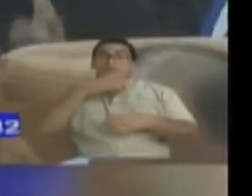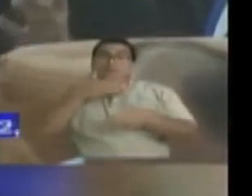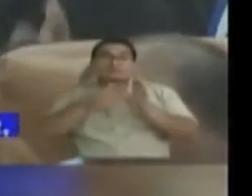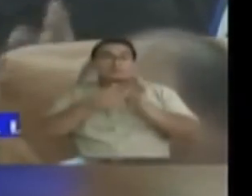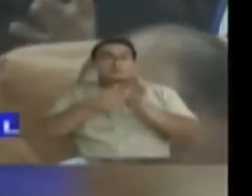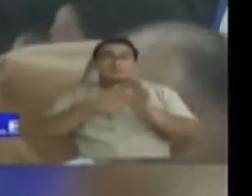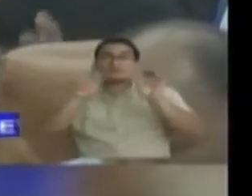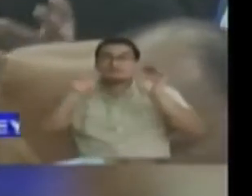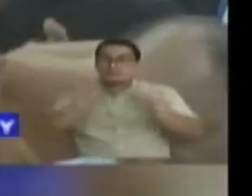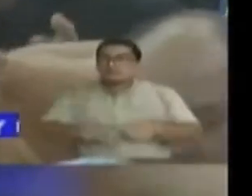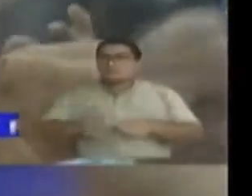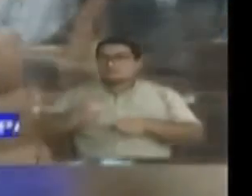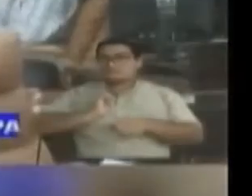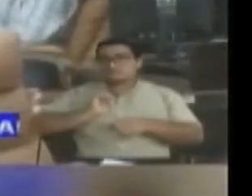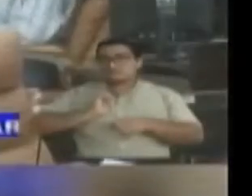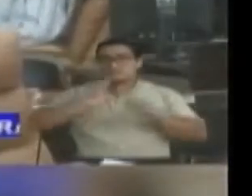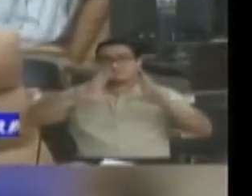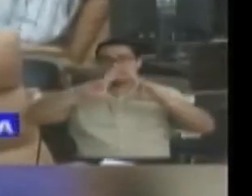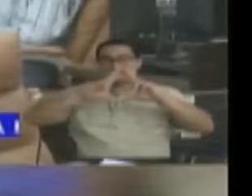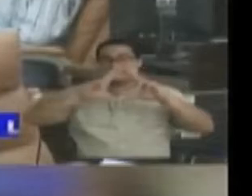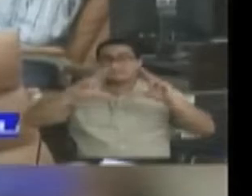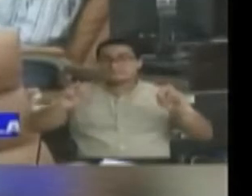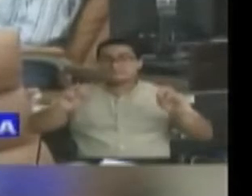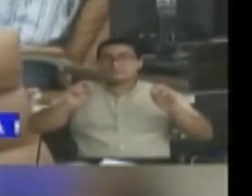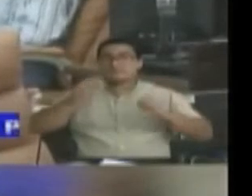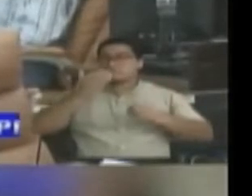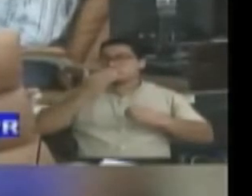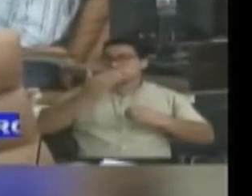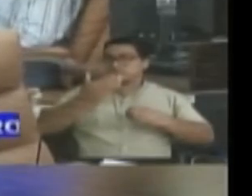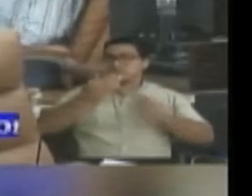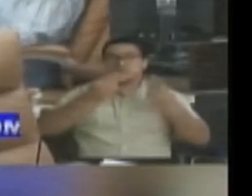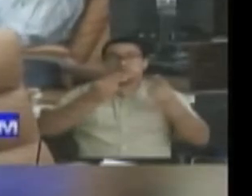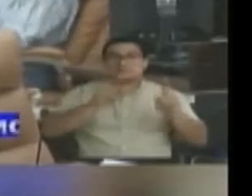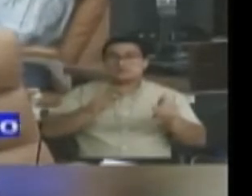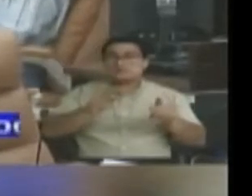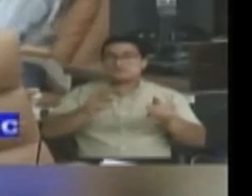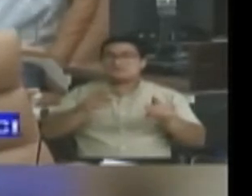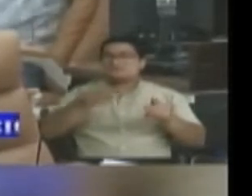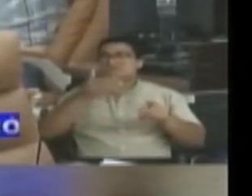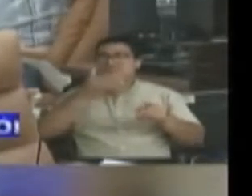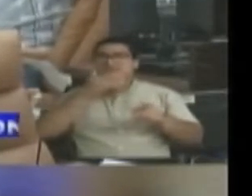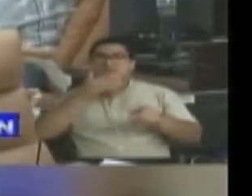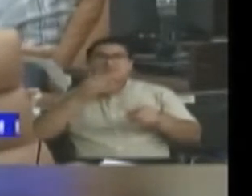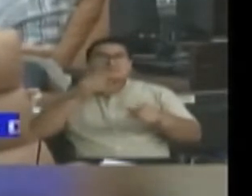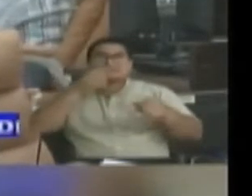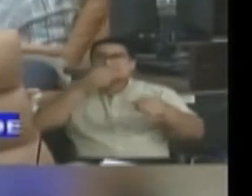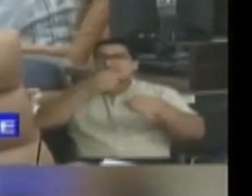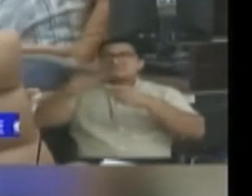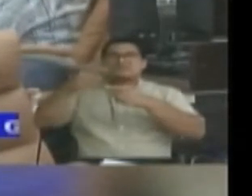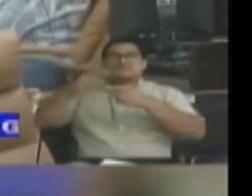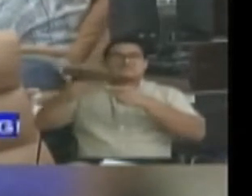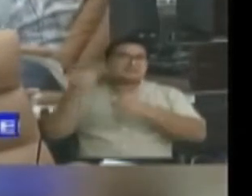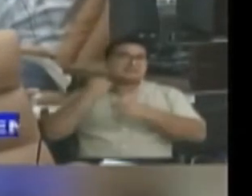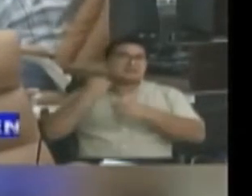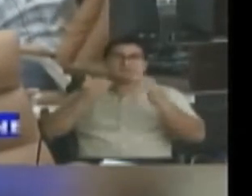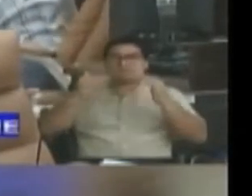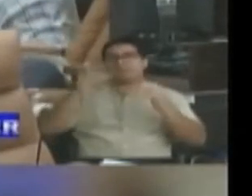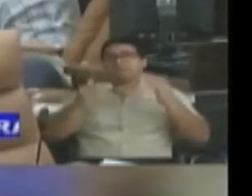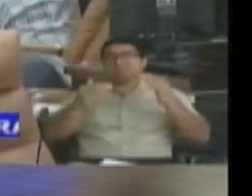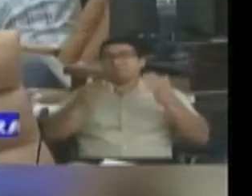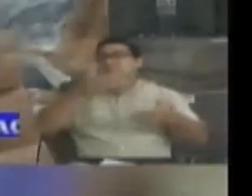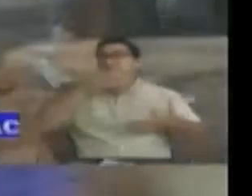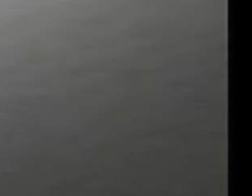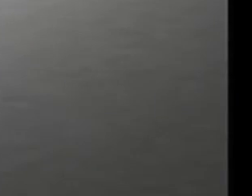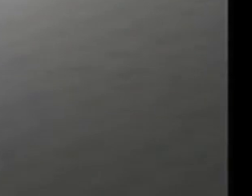Difícilmente podés tener un país competitivo si tenés una estructura tarifaria que no te lo hace